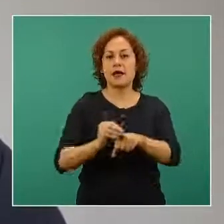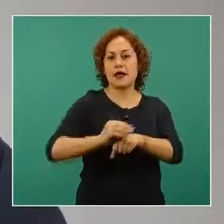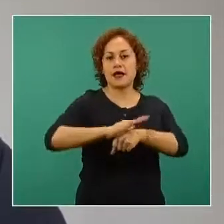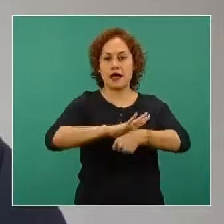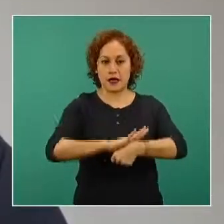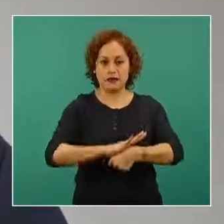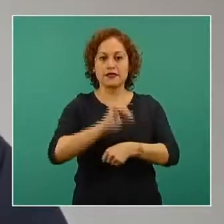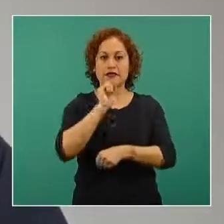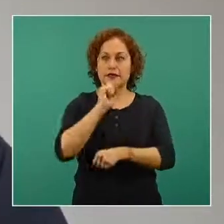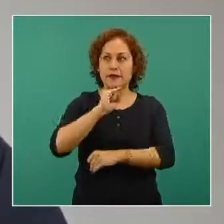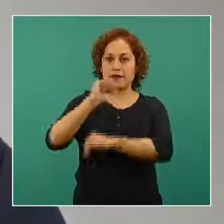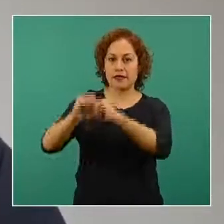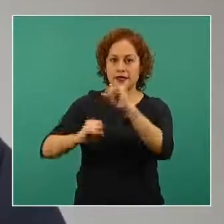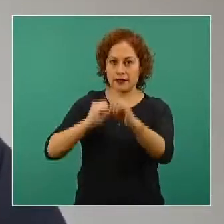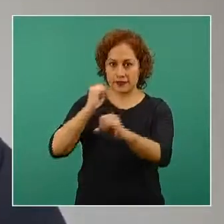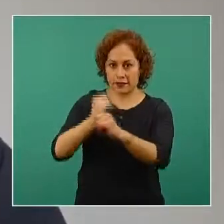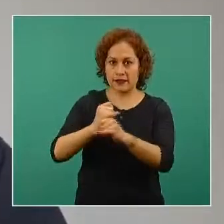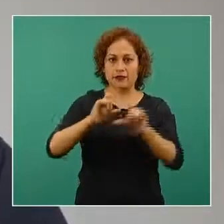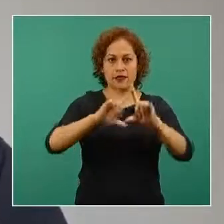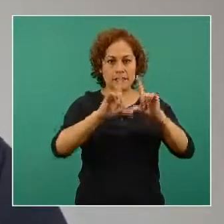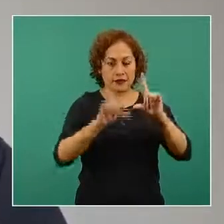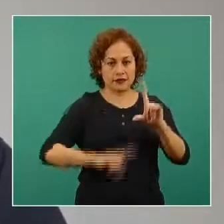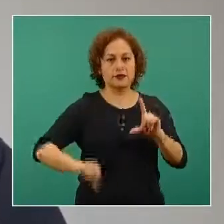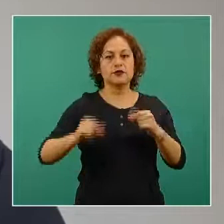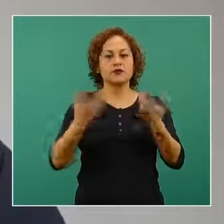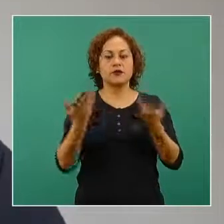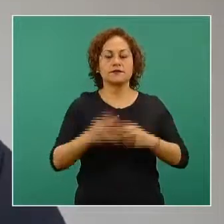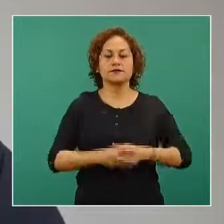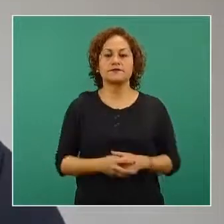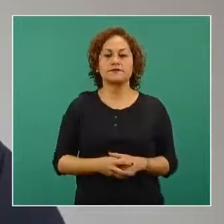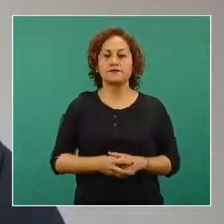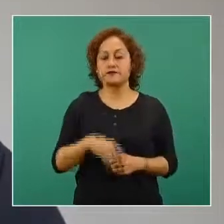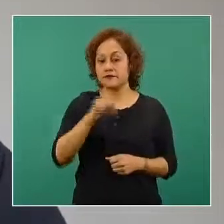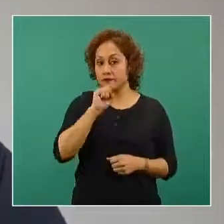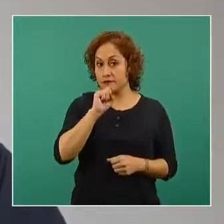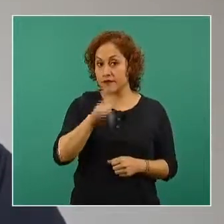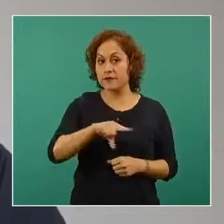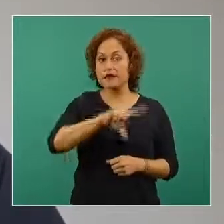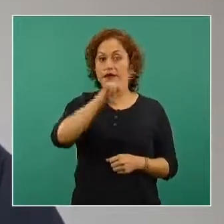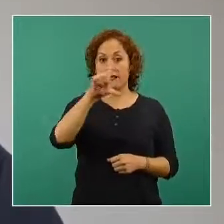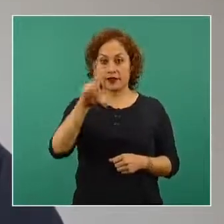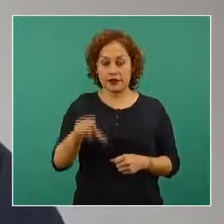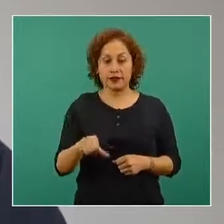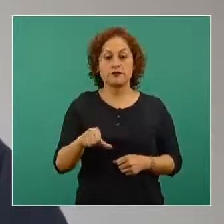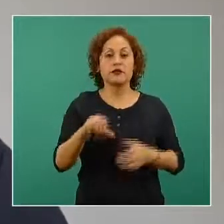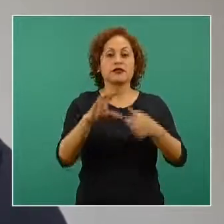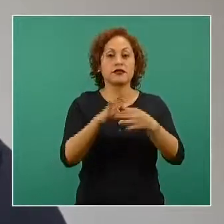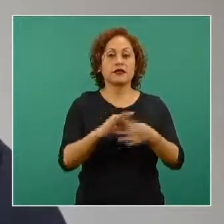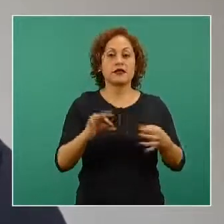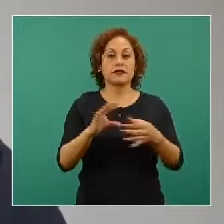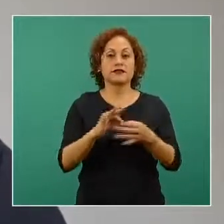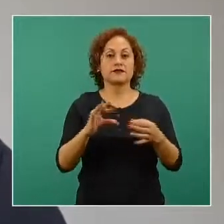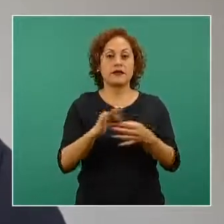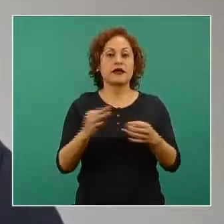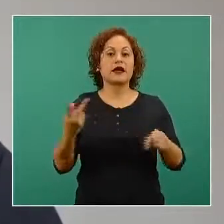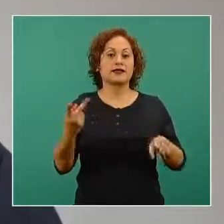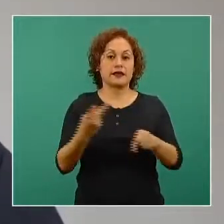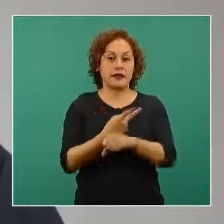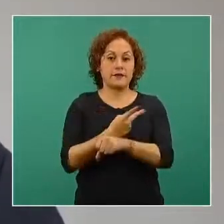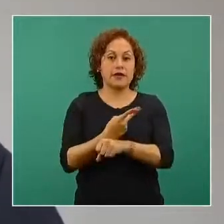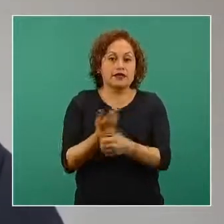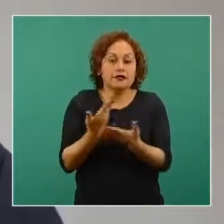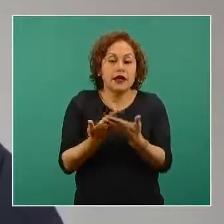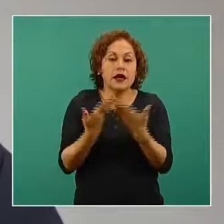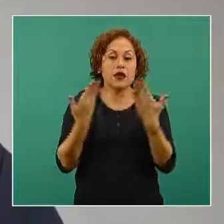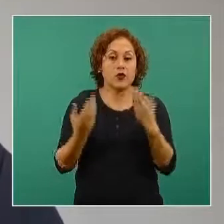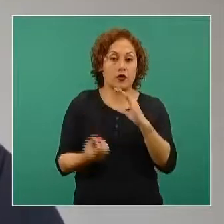nacional. Y seguiremos, obviamente, vamos a actualizar el componente internacional para tener un